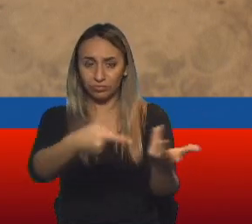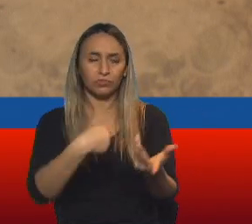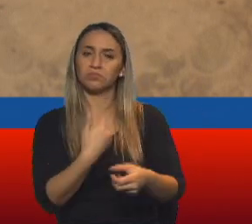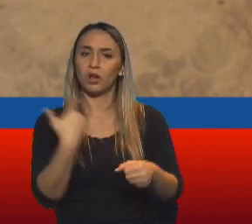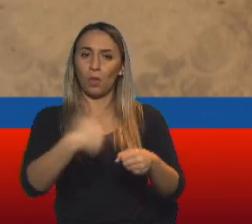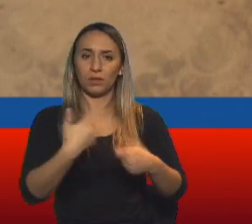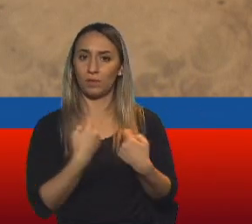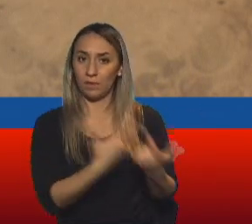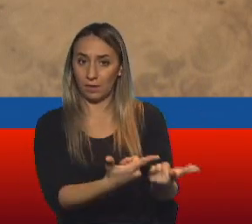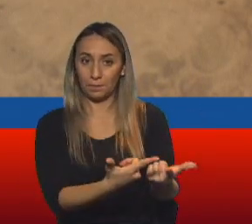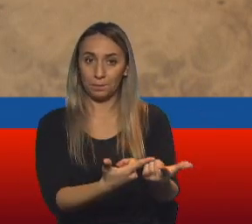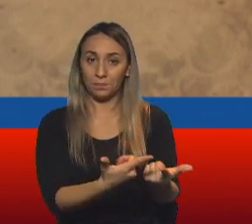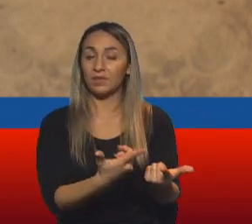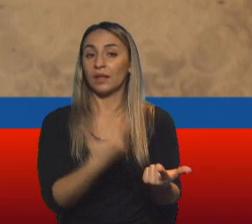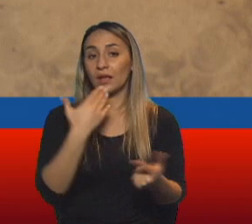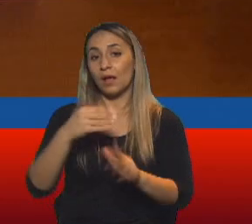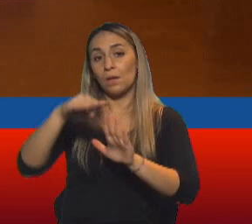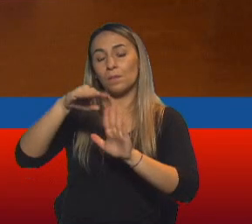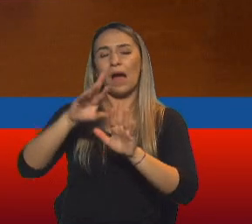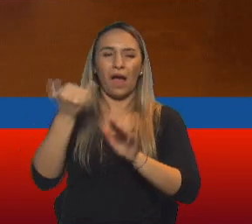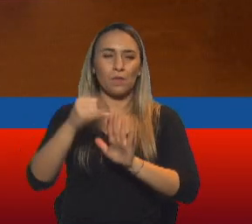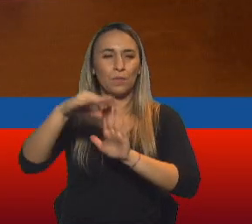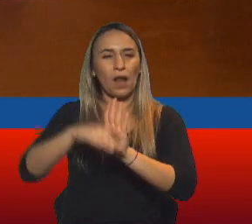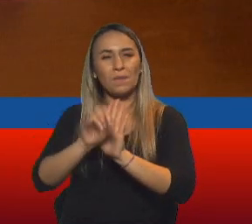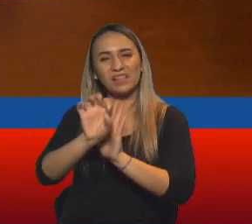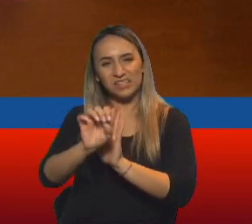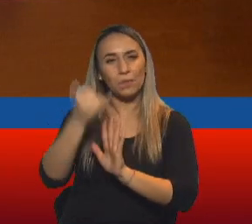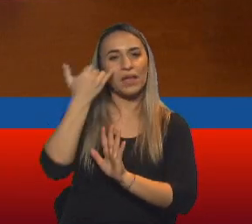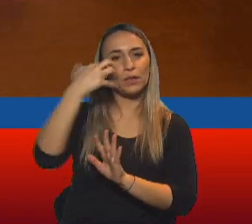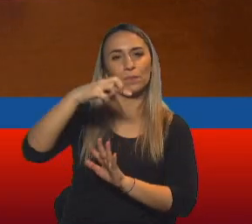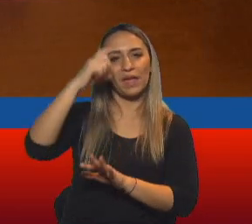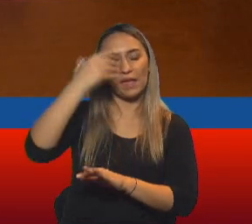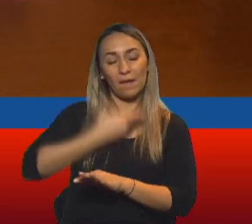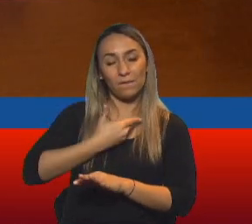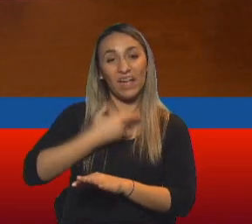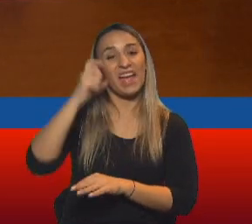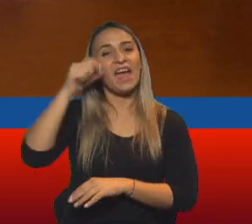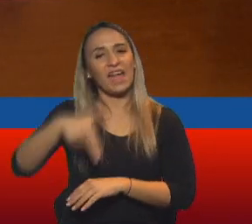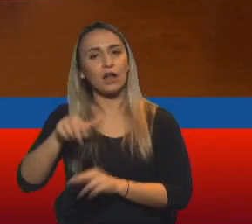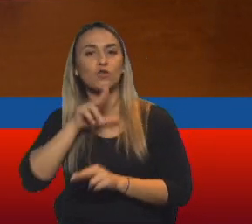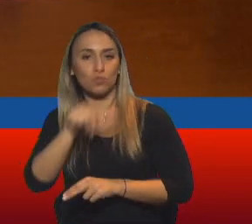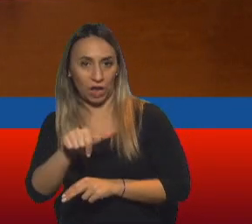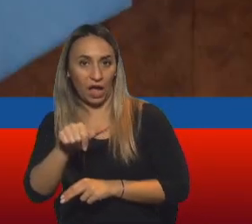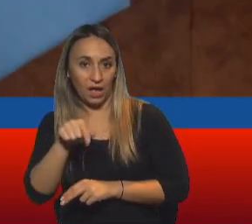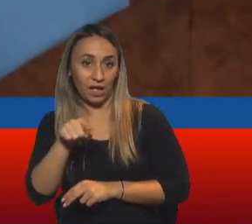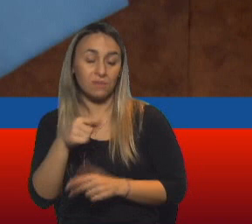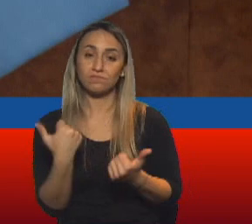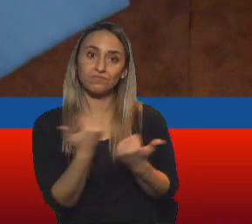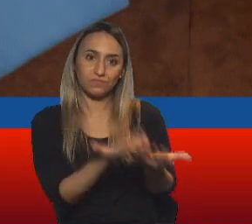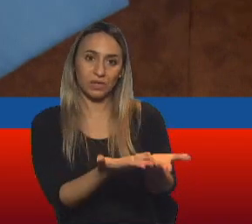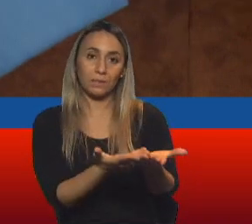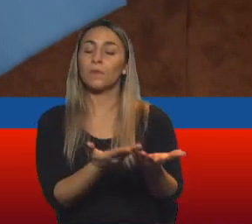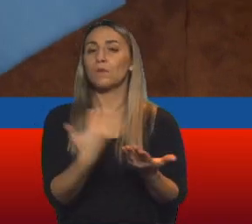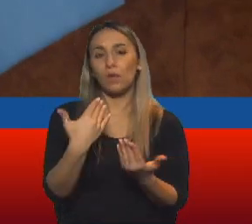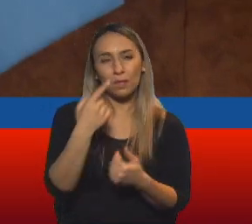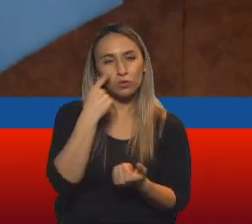es utilizando el programa de YPF en ruta, un programa que pone a disposición de flotas nuestra compañía, que permite hacer un